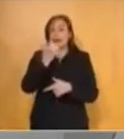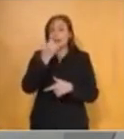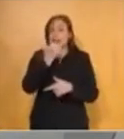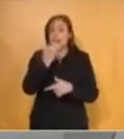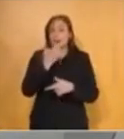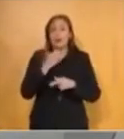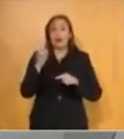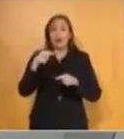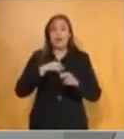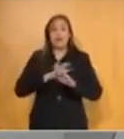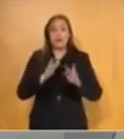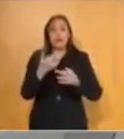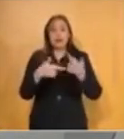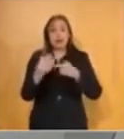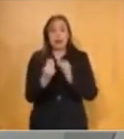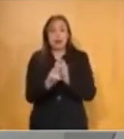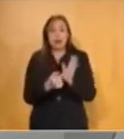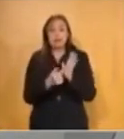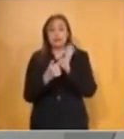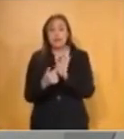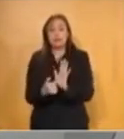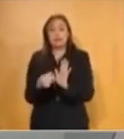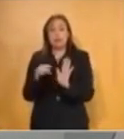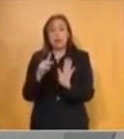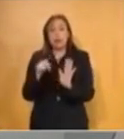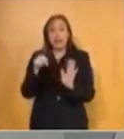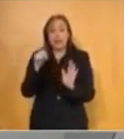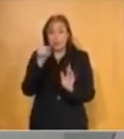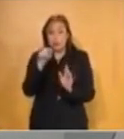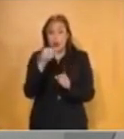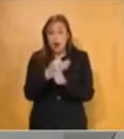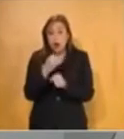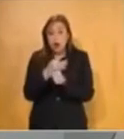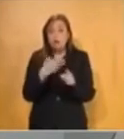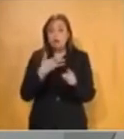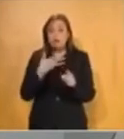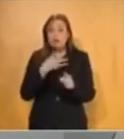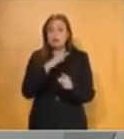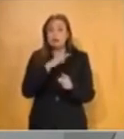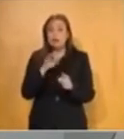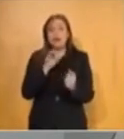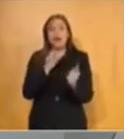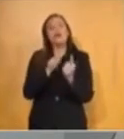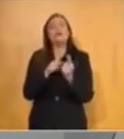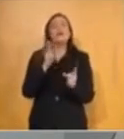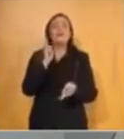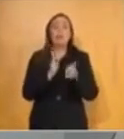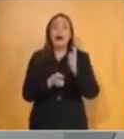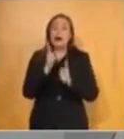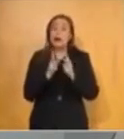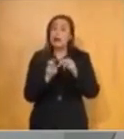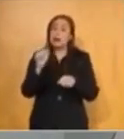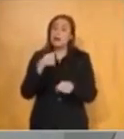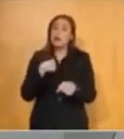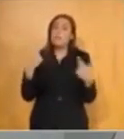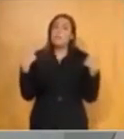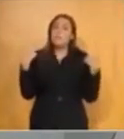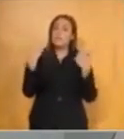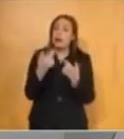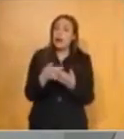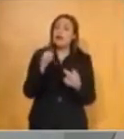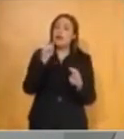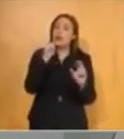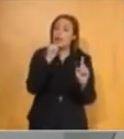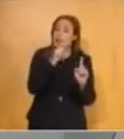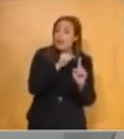clases. Pero si actualmente tú tienes contacto con tu maestra o maestro y te ha estado enviando trabajo a